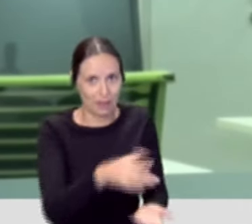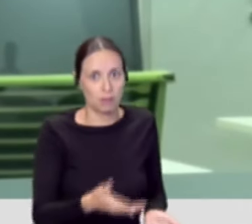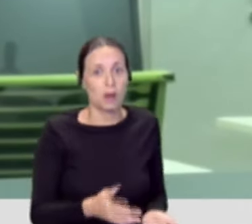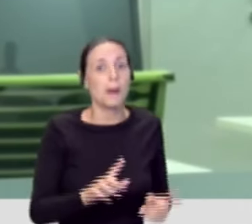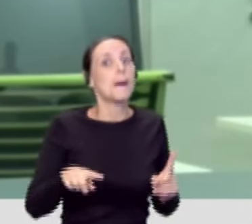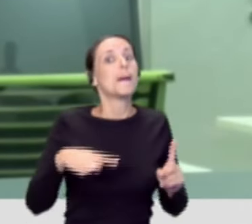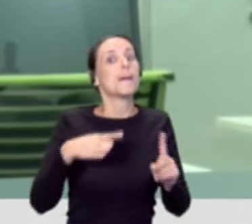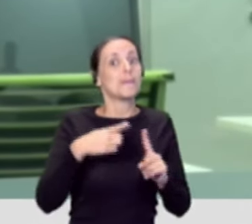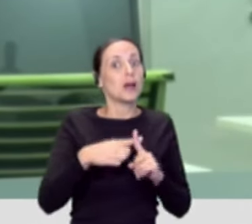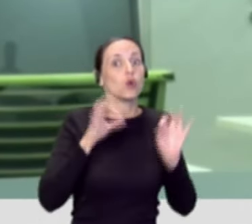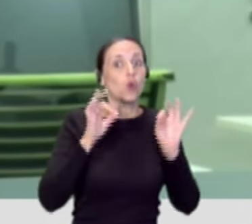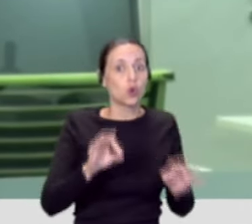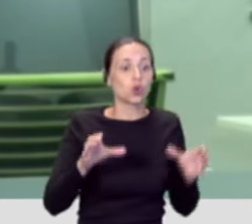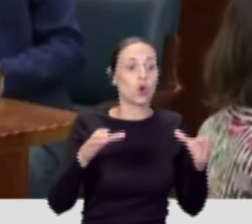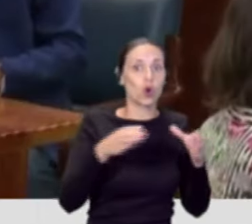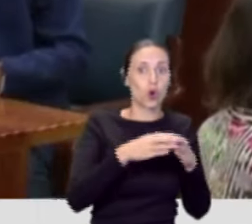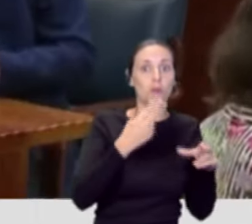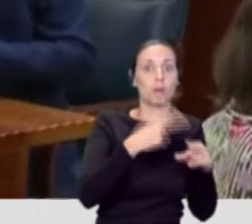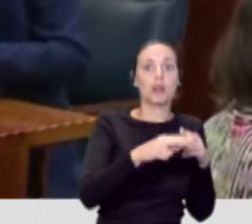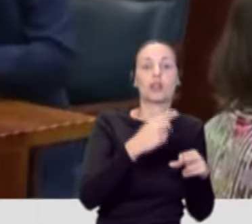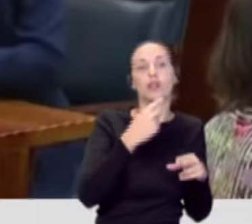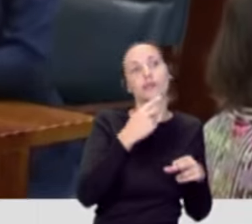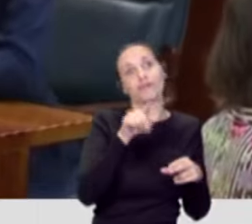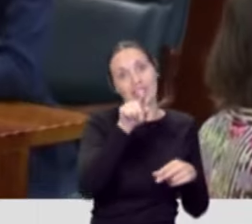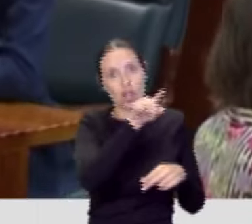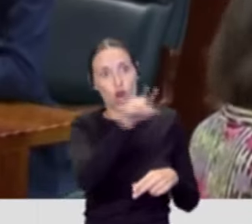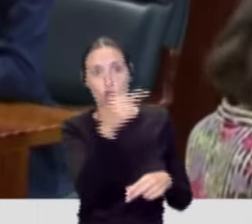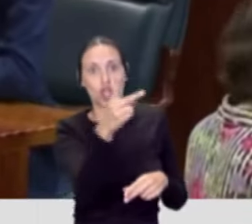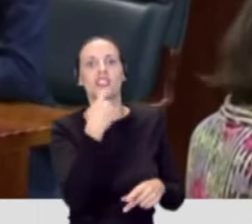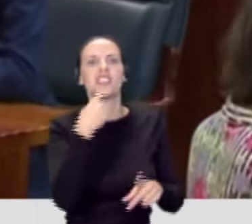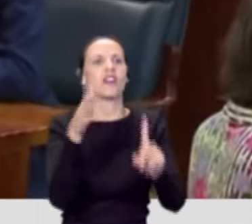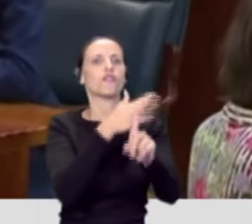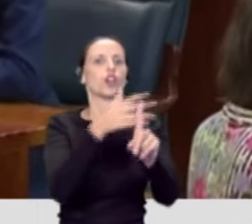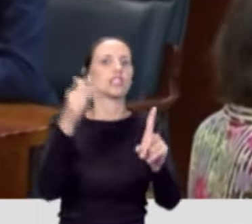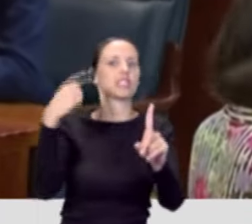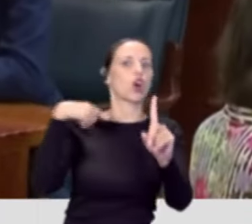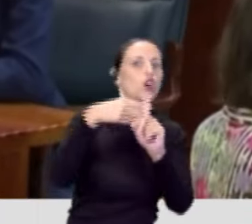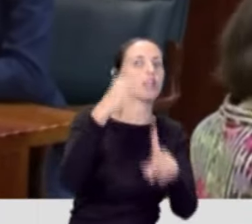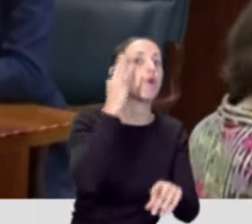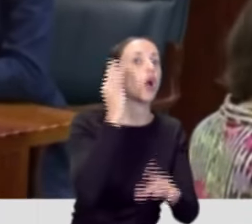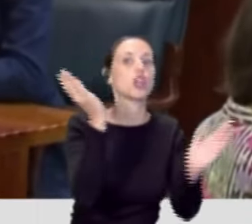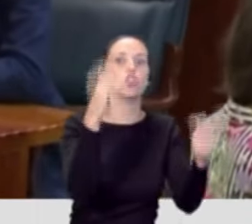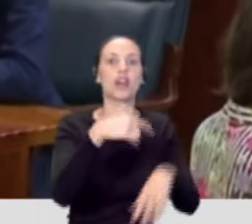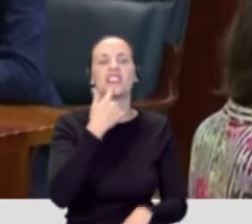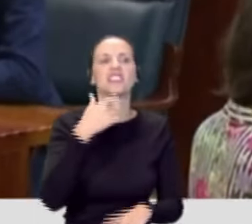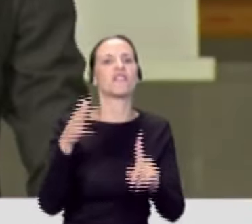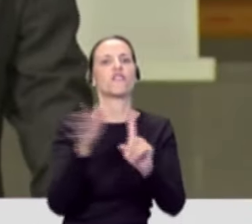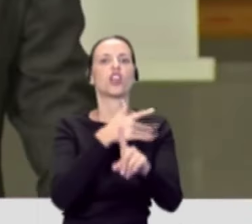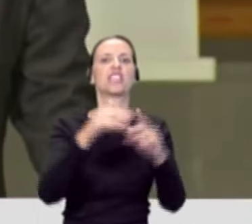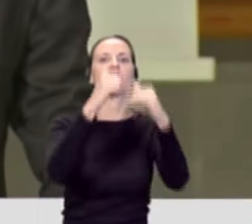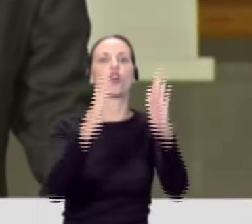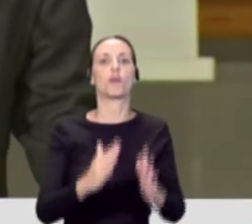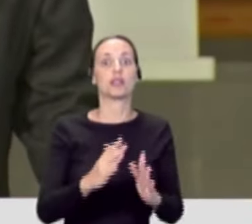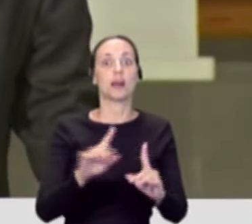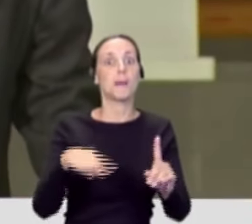partidos que niegan la violencia de género y que dicen que es violencia doméstica, estamos hablando de los mismos partidos que van para atrás, retroceden con el aborto. Yo creo que lo